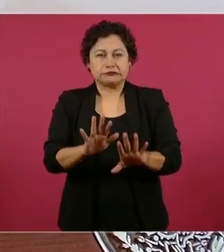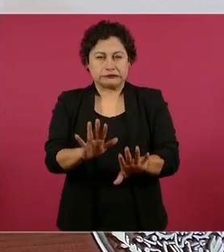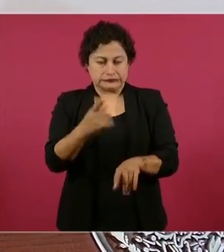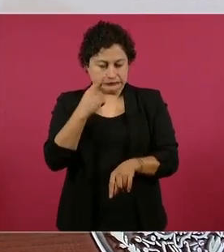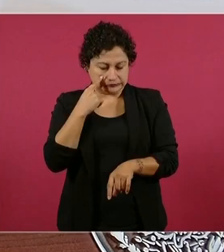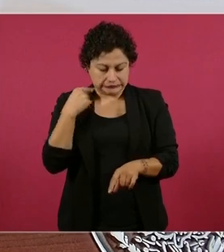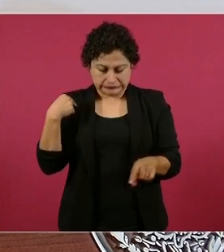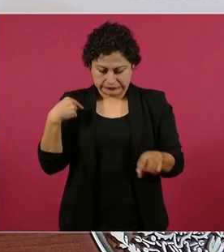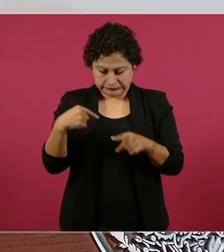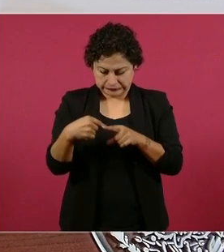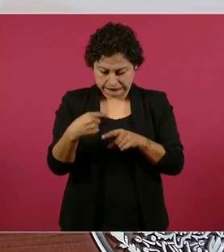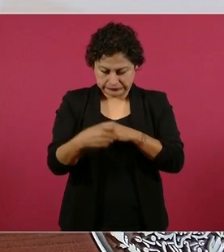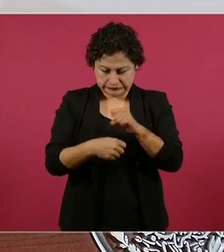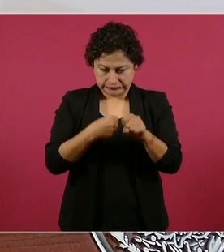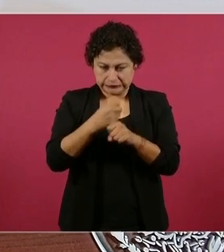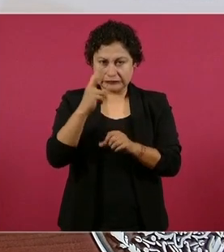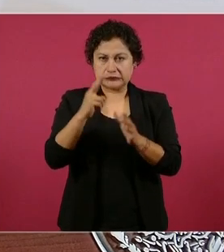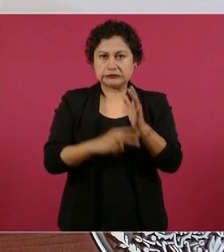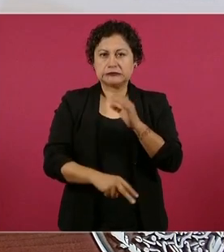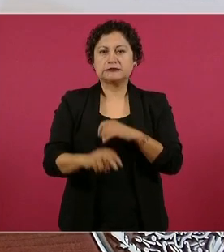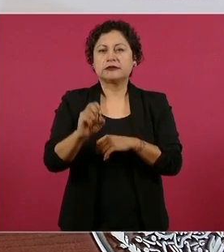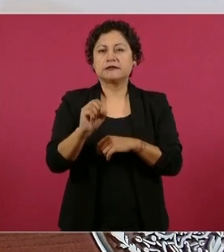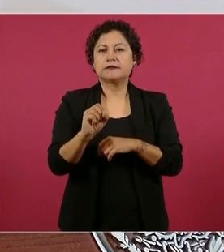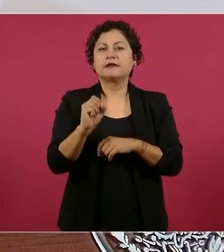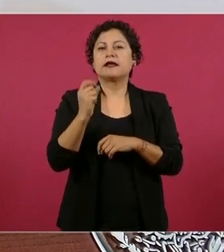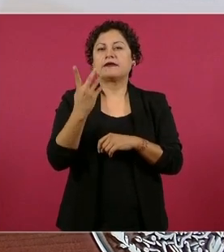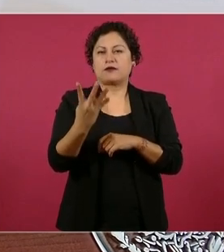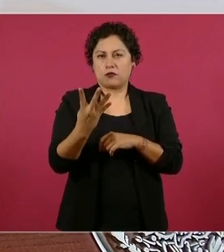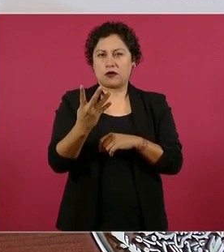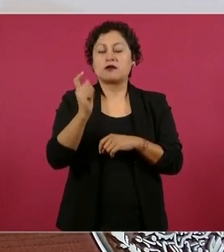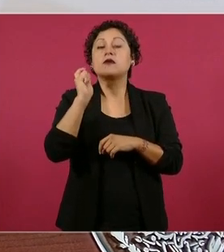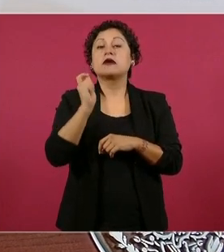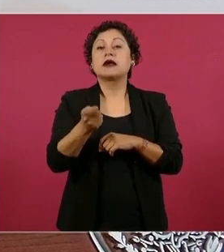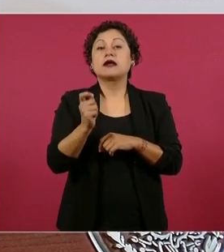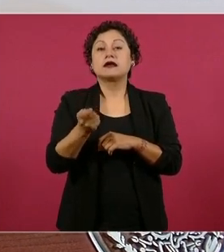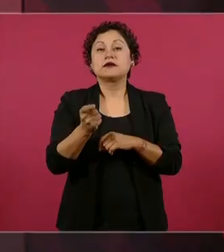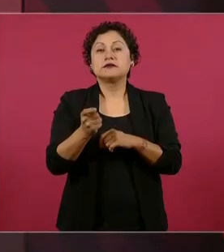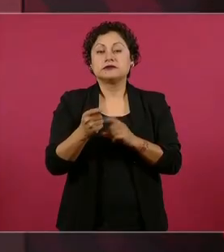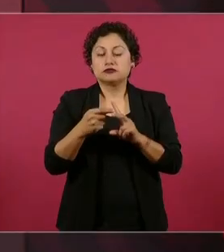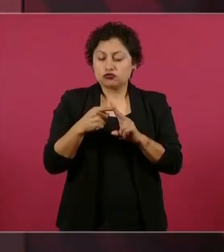calculamos, vamos a rebasar, aunque sea poco,